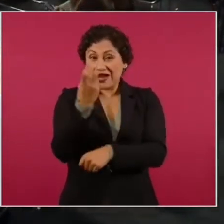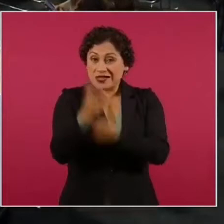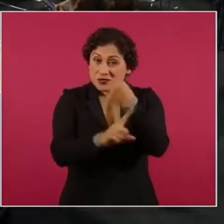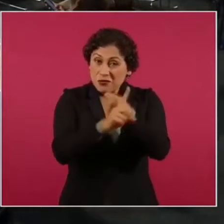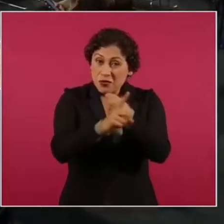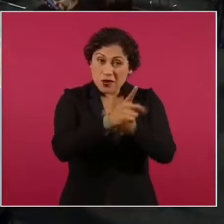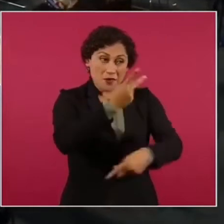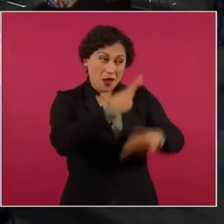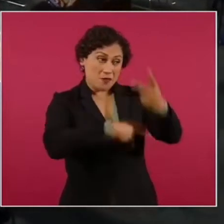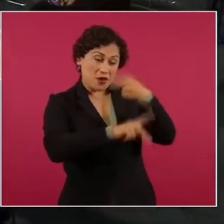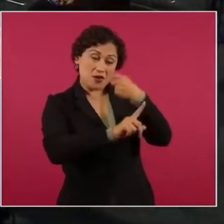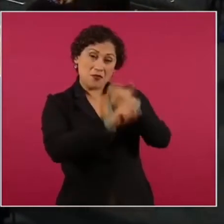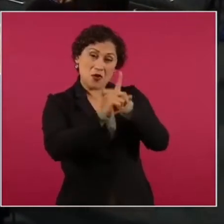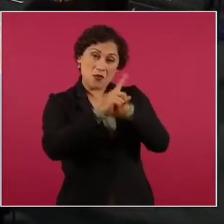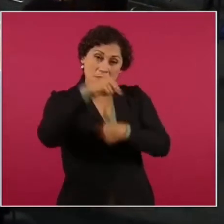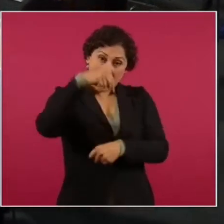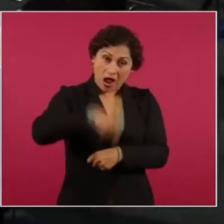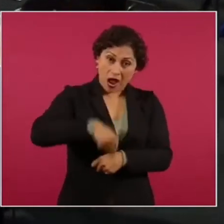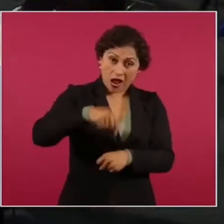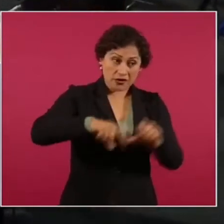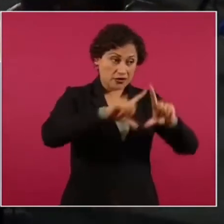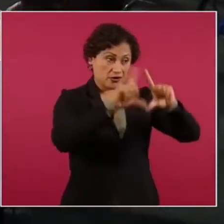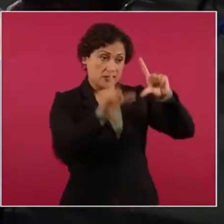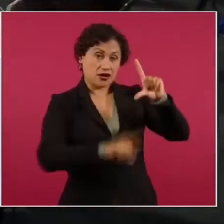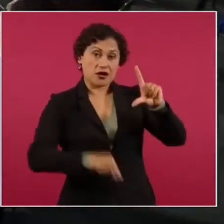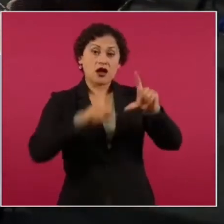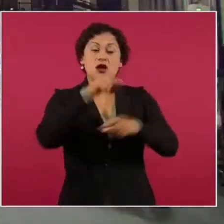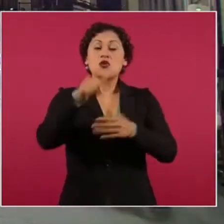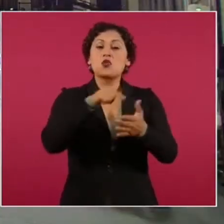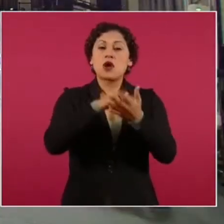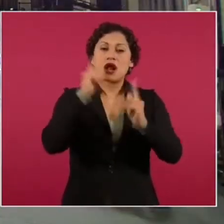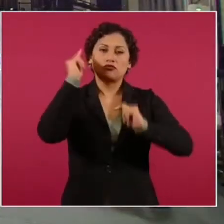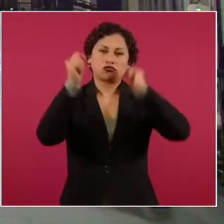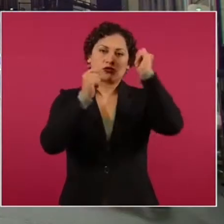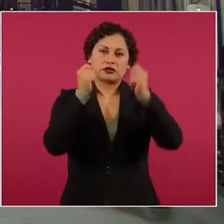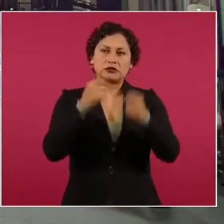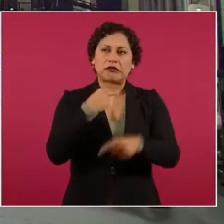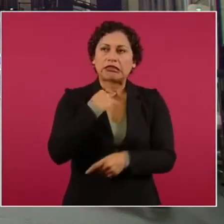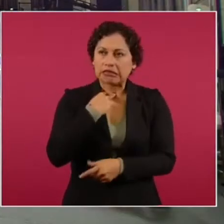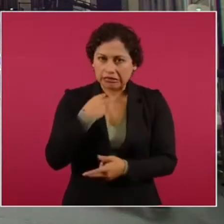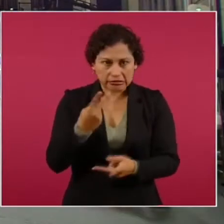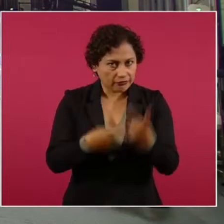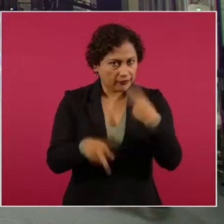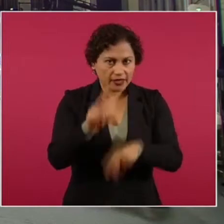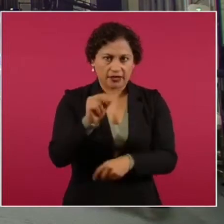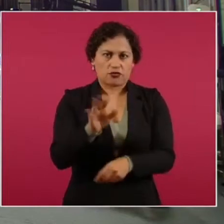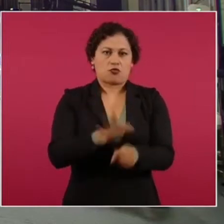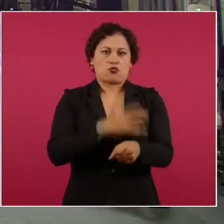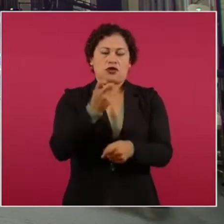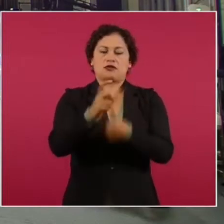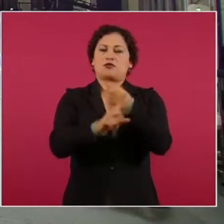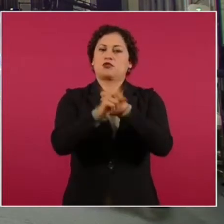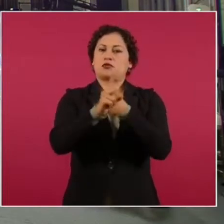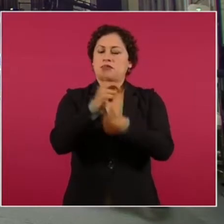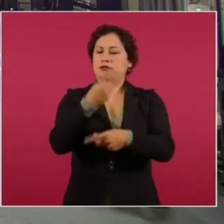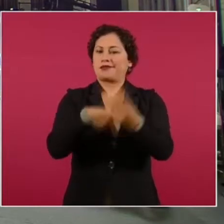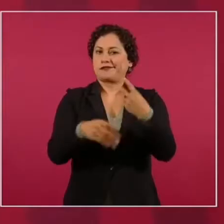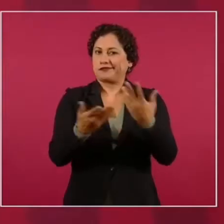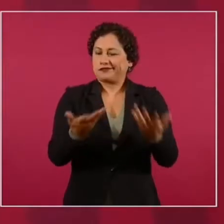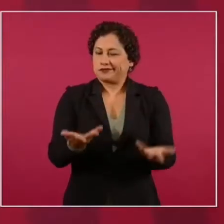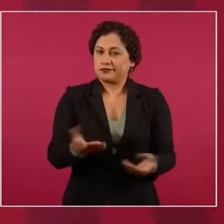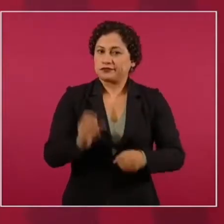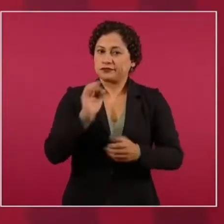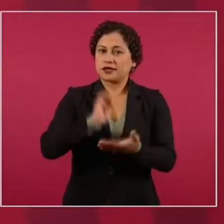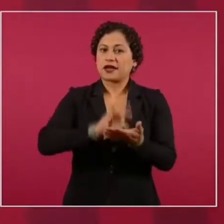economía regional y a los destinos turísticos en específico. Muchas gracias, señor presidente. Sí. vamos a ver las dos cosas. Miren,